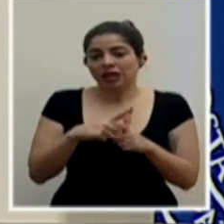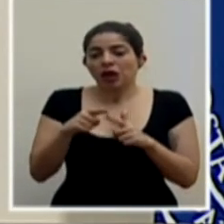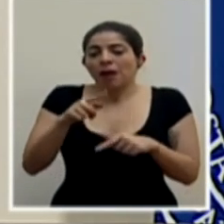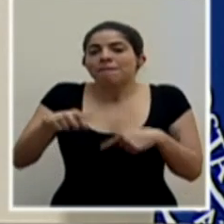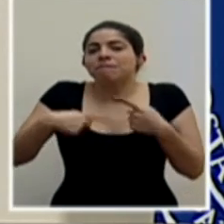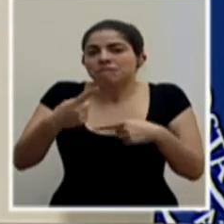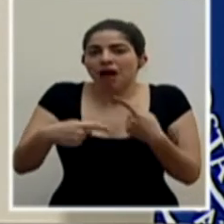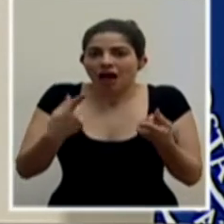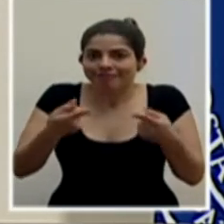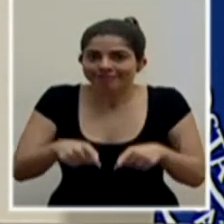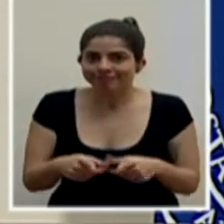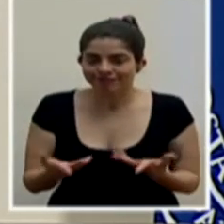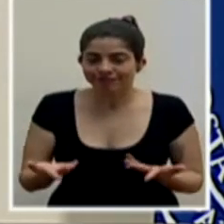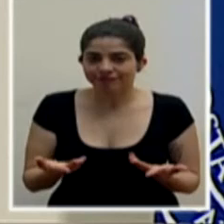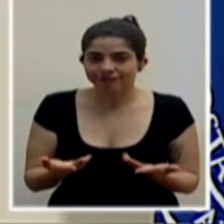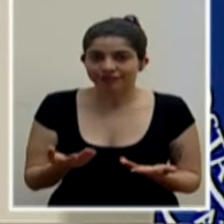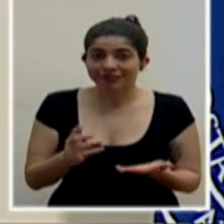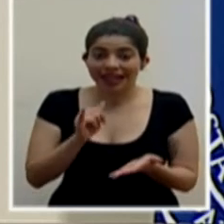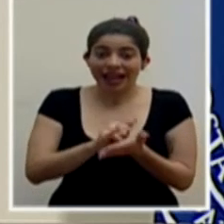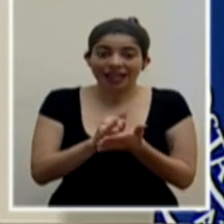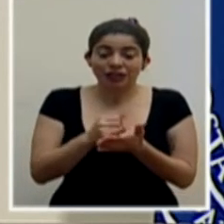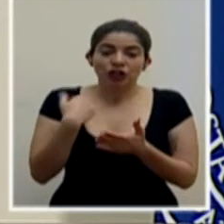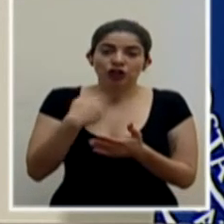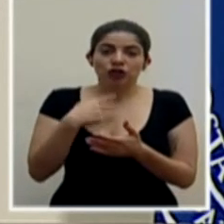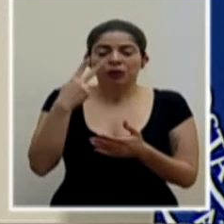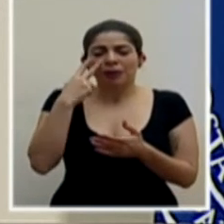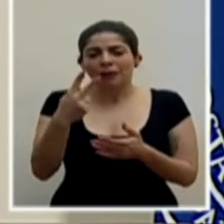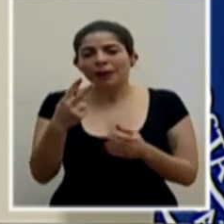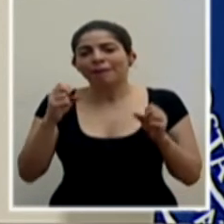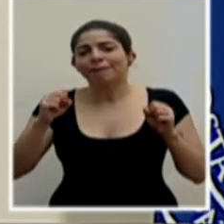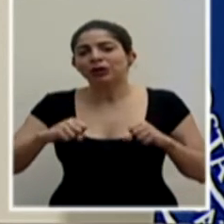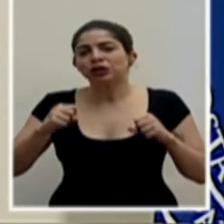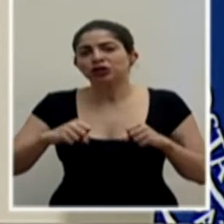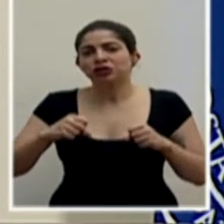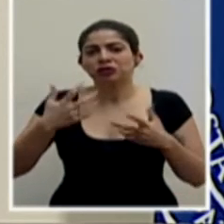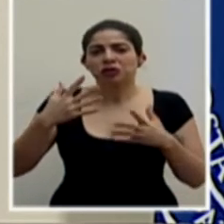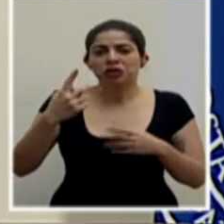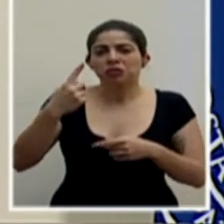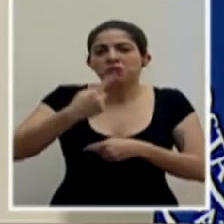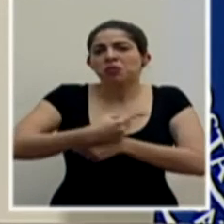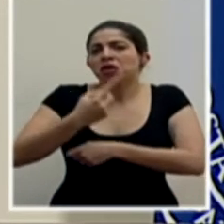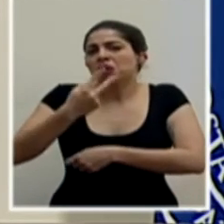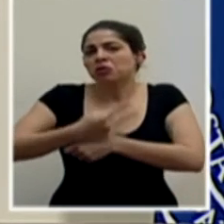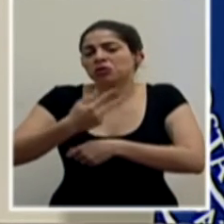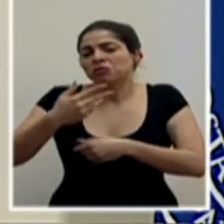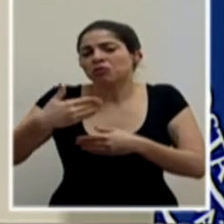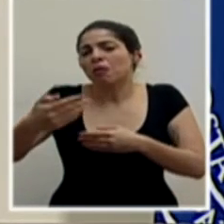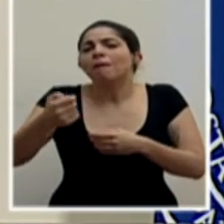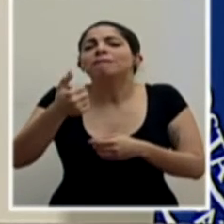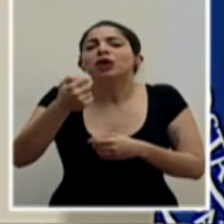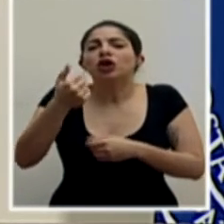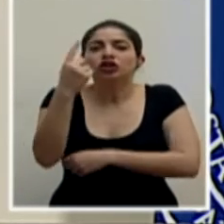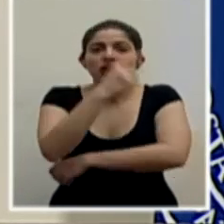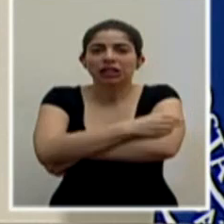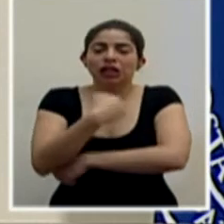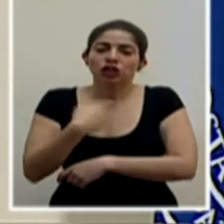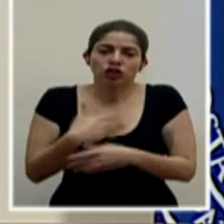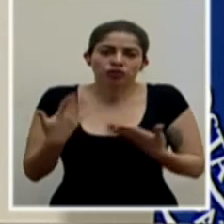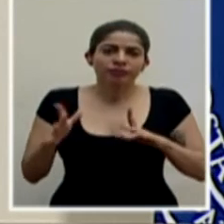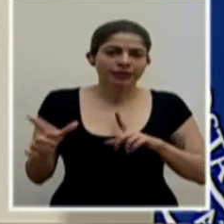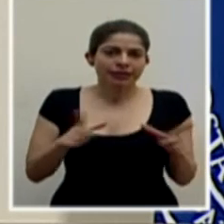viene, es lo que prevemos para de aquí a unos días y estamos listos para